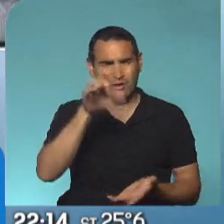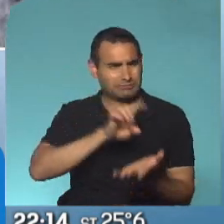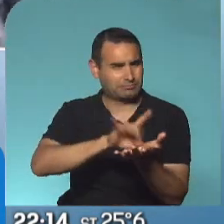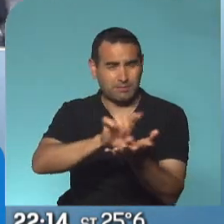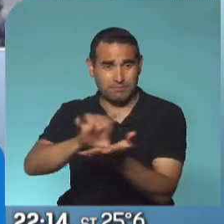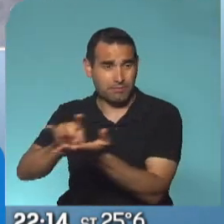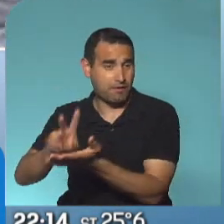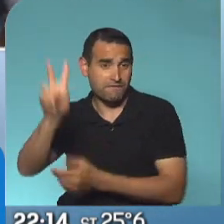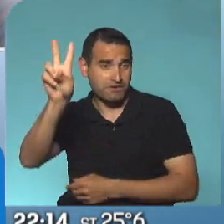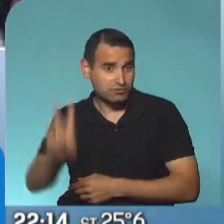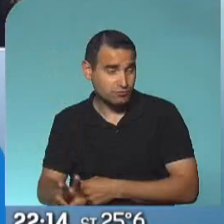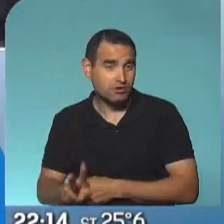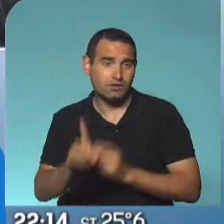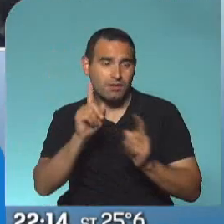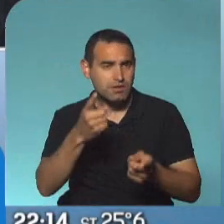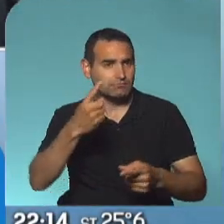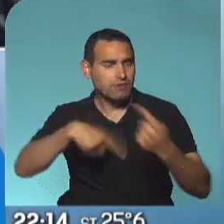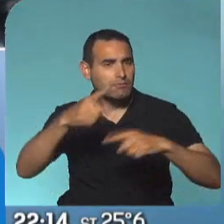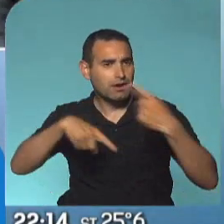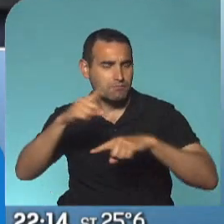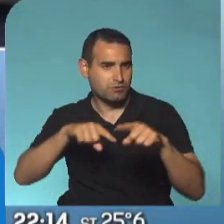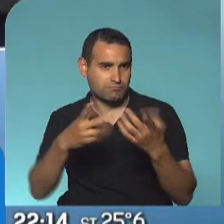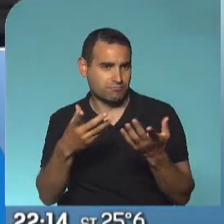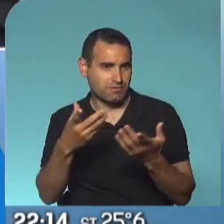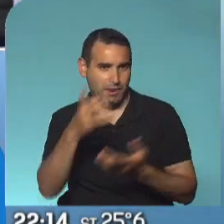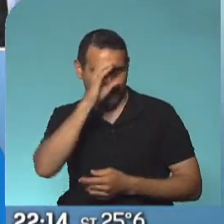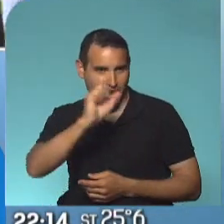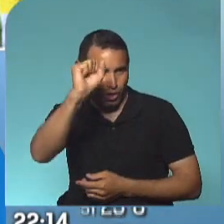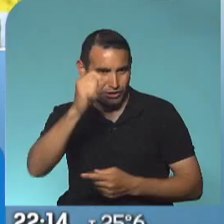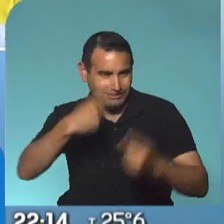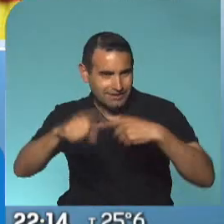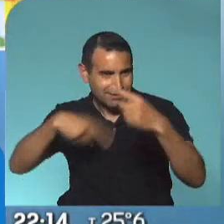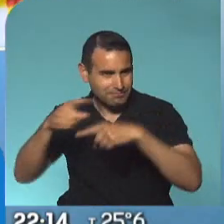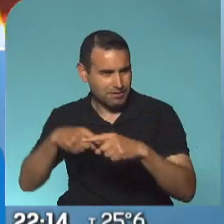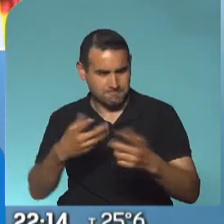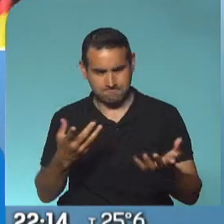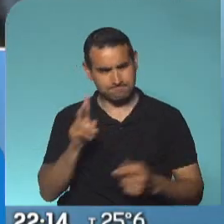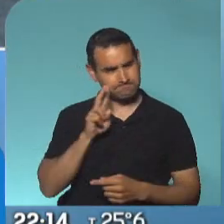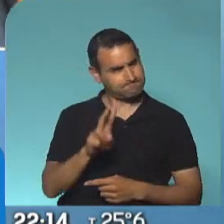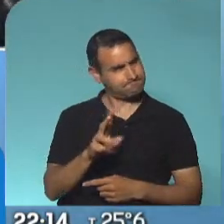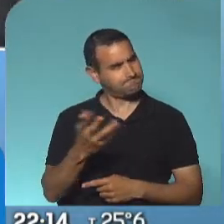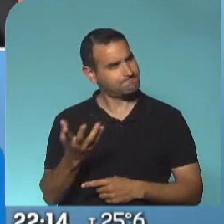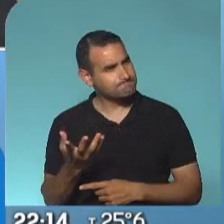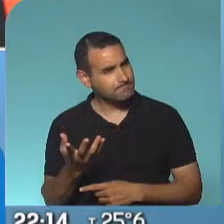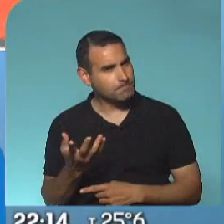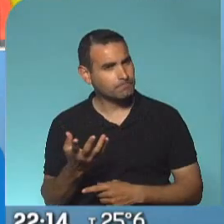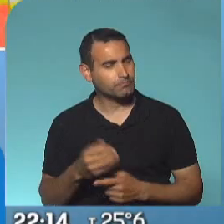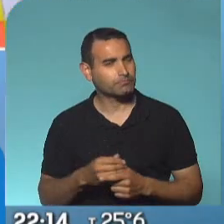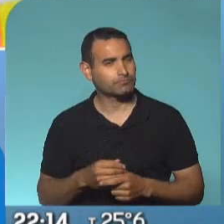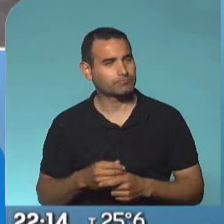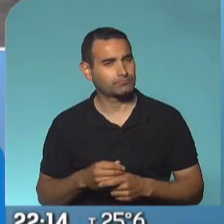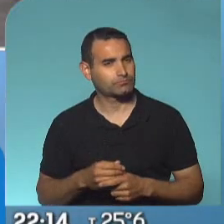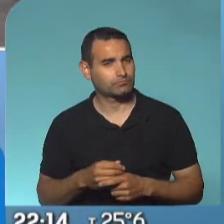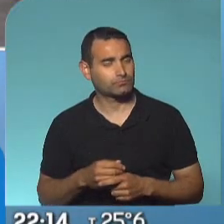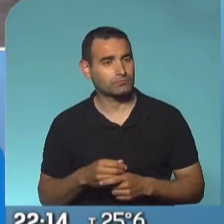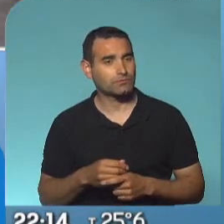de Venezuela y toda la renovación de los embajadores. Entonces ahí hay una línea bueno, que nos permite por lo